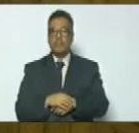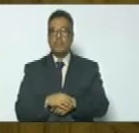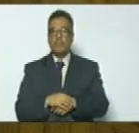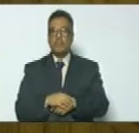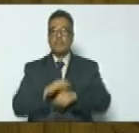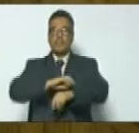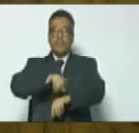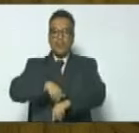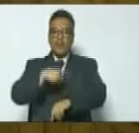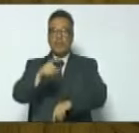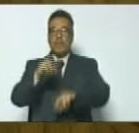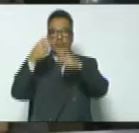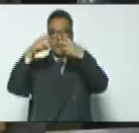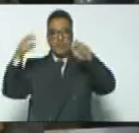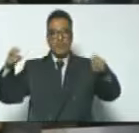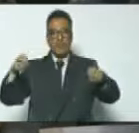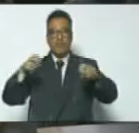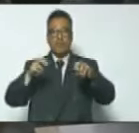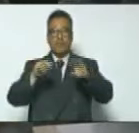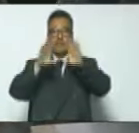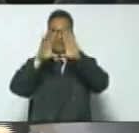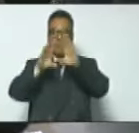Y después de esos títulos vino la sequía.